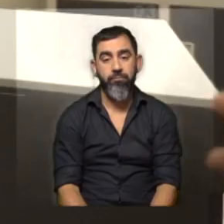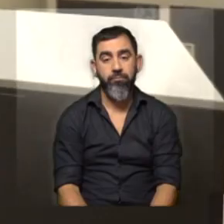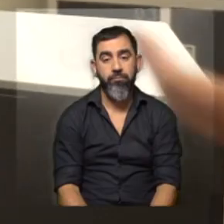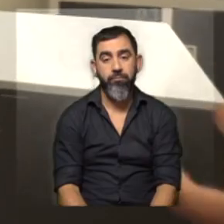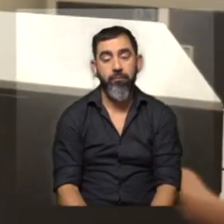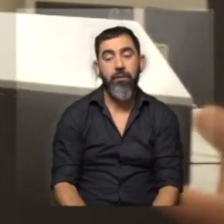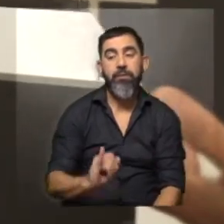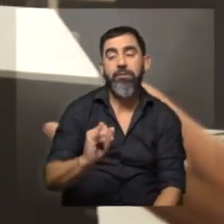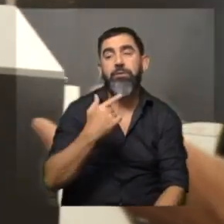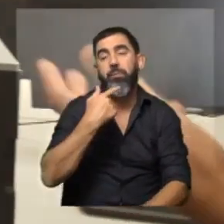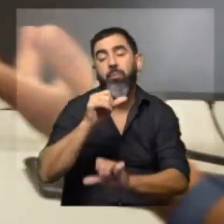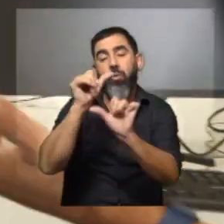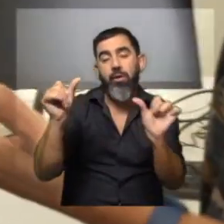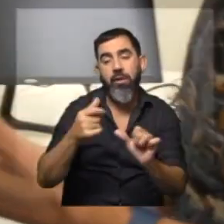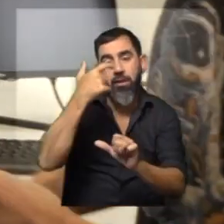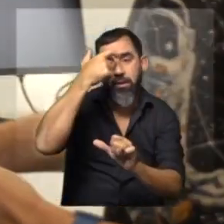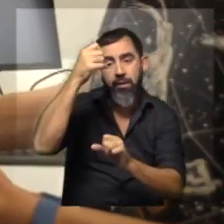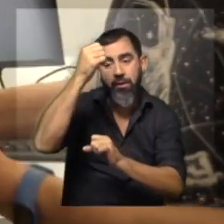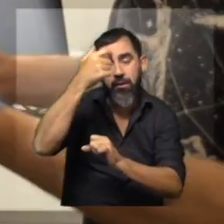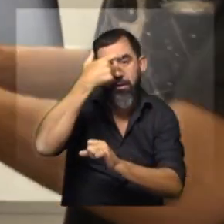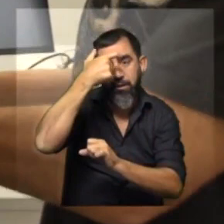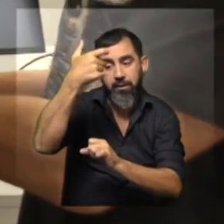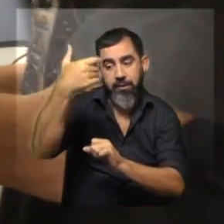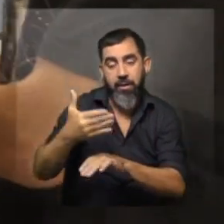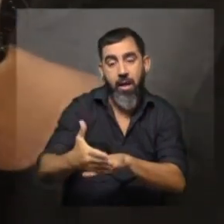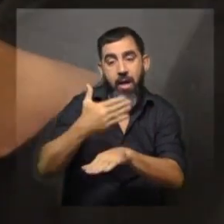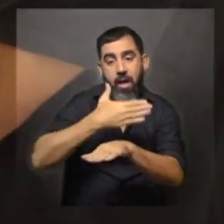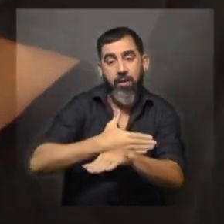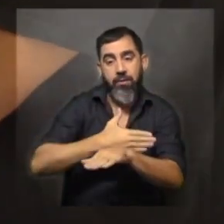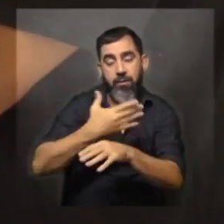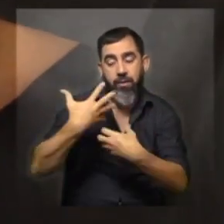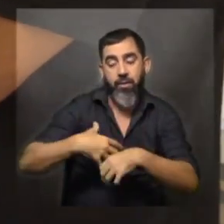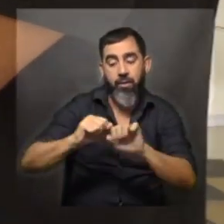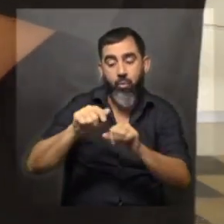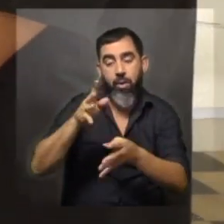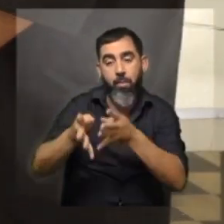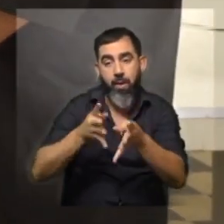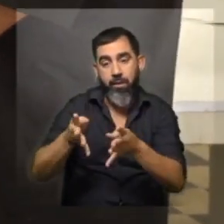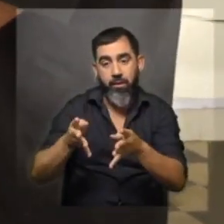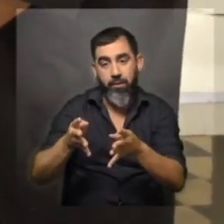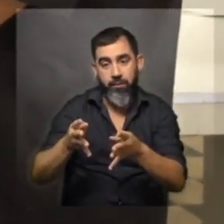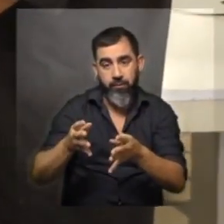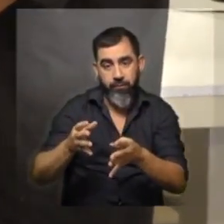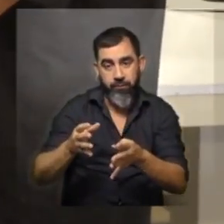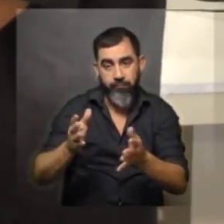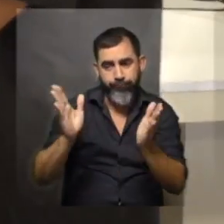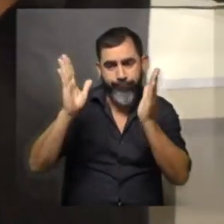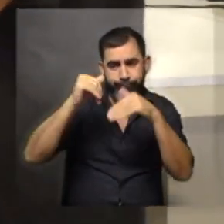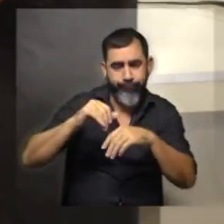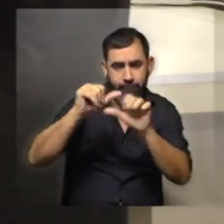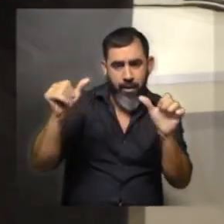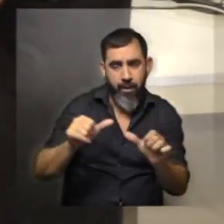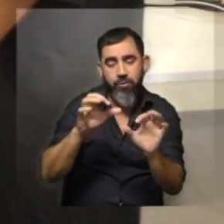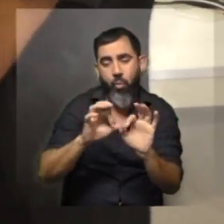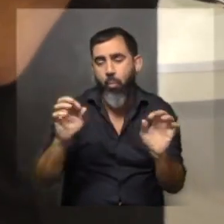Si esto se hiciera con técnicas previas a la aparición de estos equipos, ¿hay algo que no se podía hacer directamente